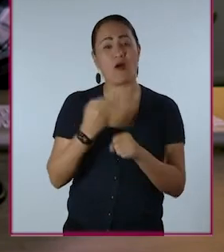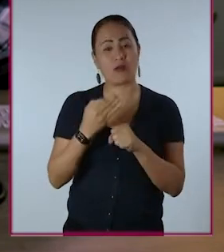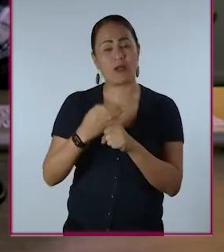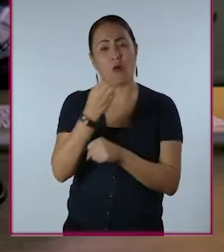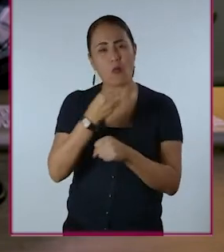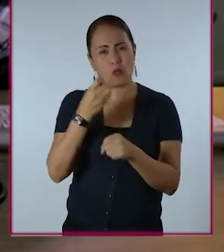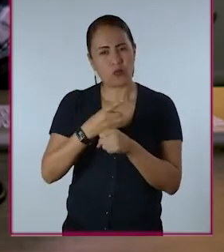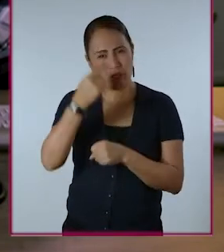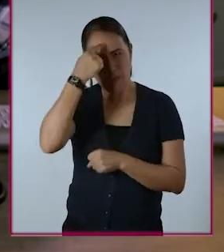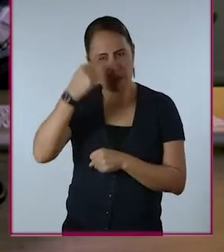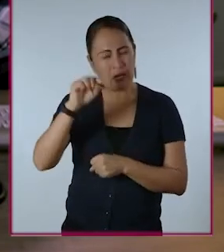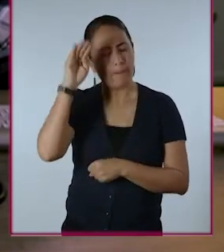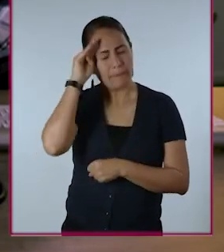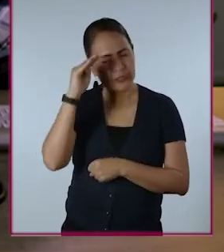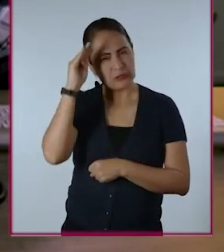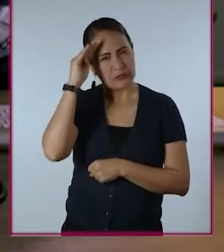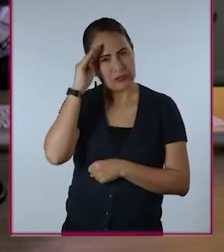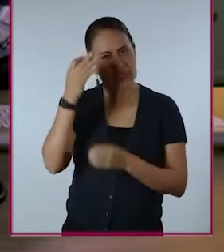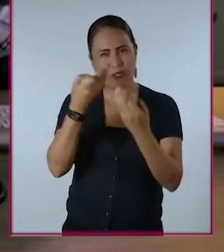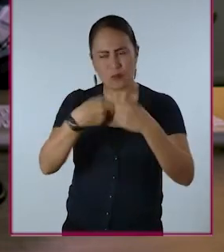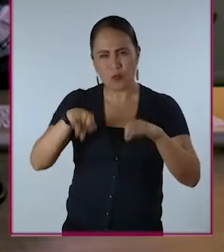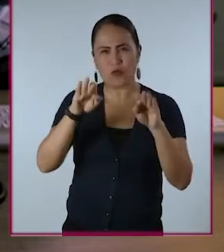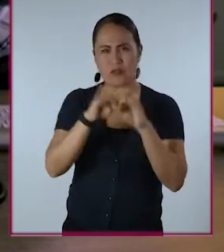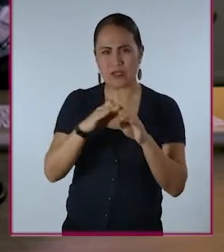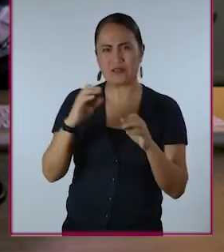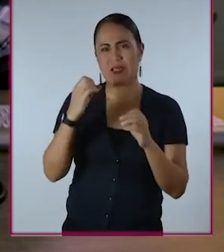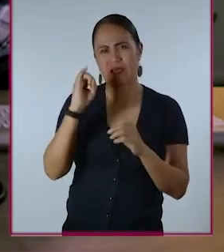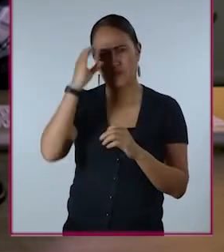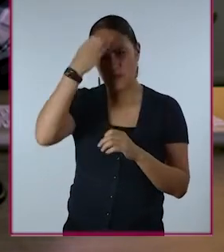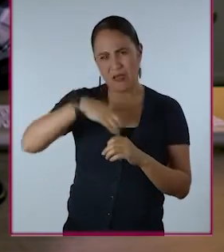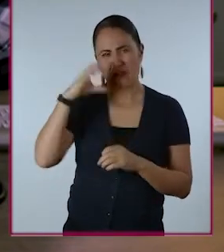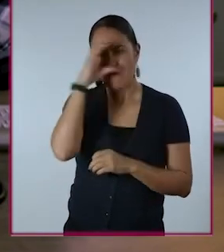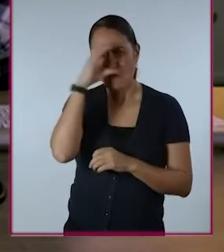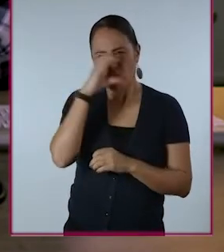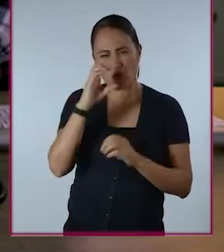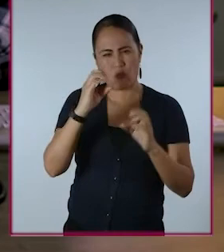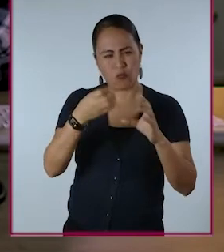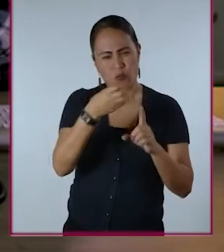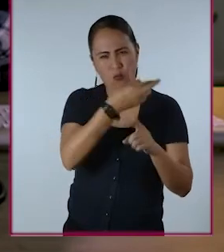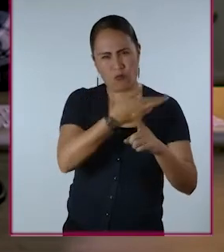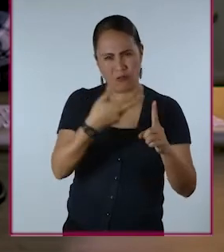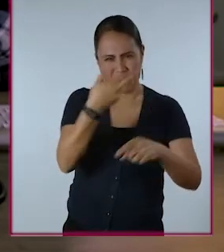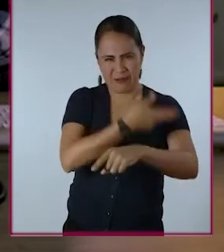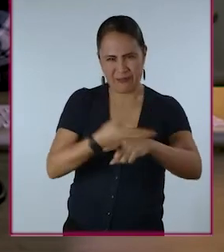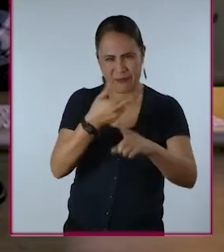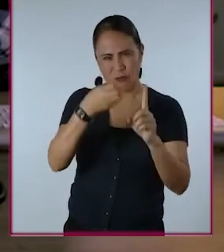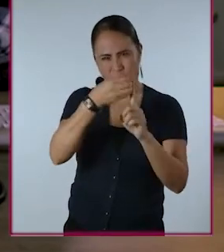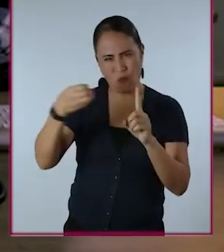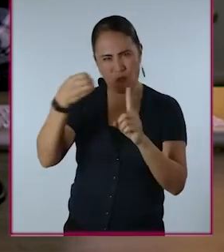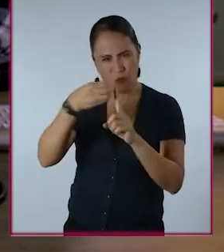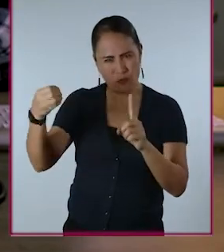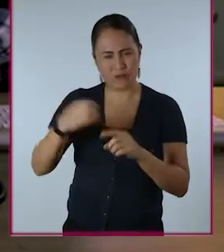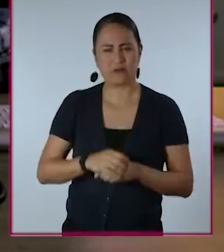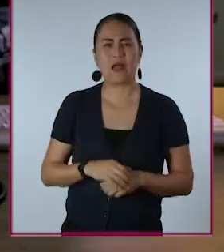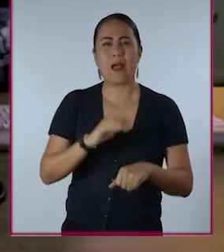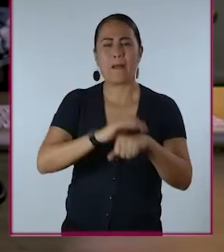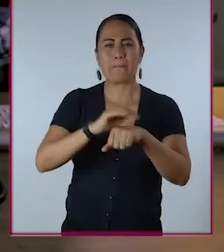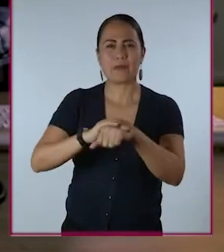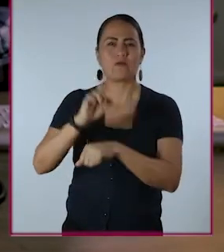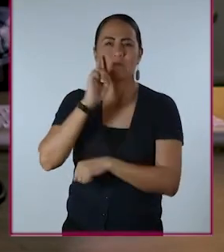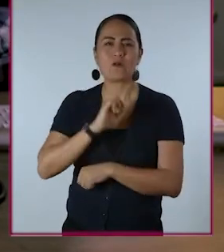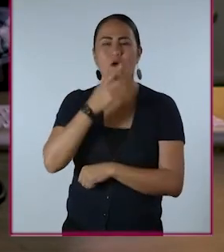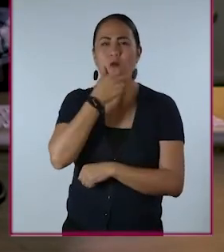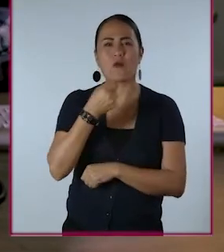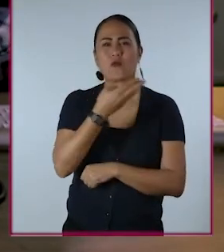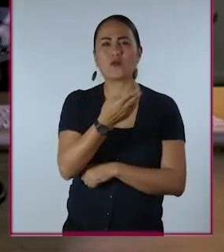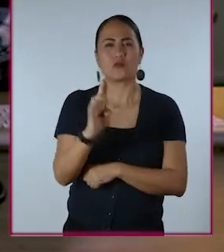para reflexionar acerca de la importancia de administrar bien nuestras imágenes. Por cierto, amigas, amigos, cuéntenos cuáles fueron las